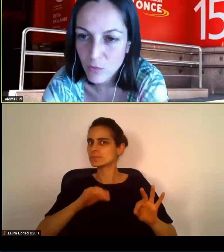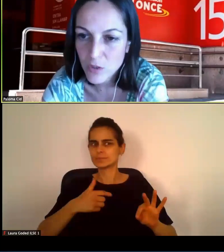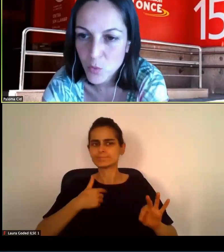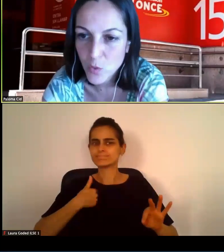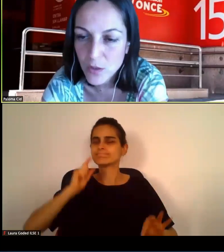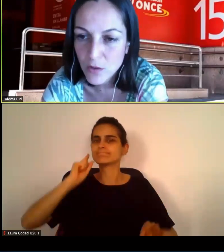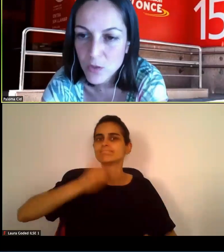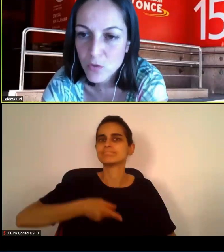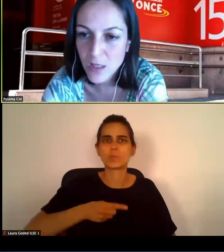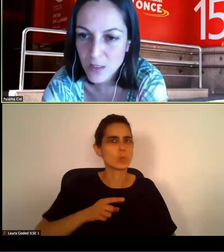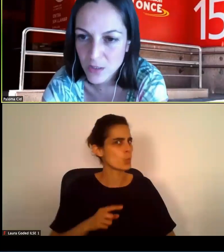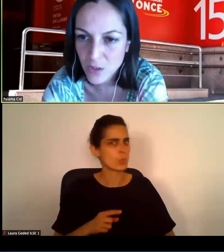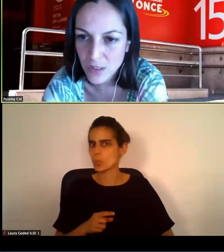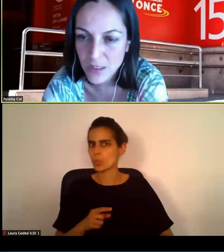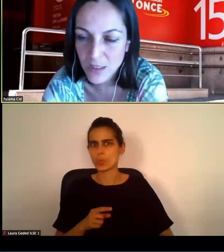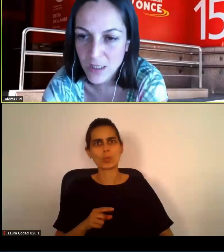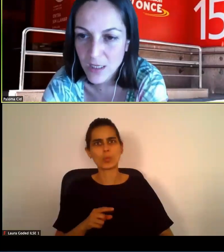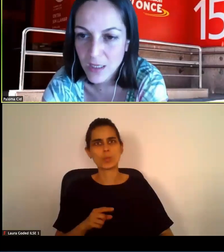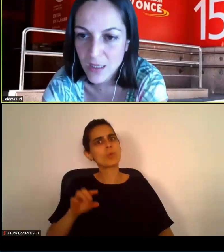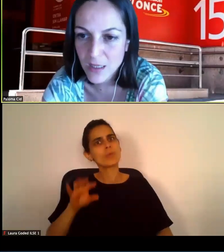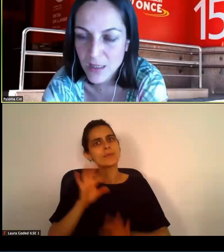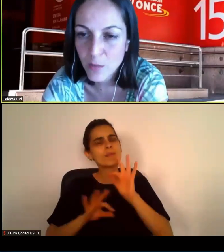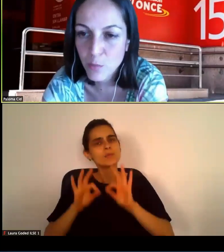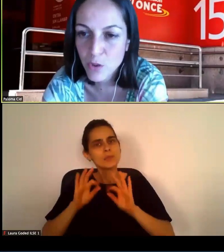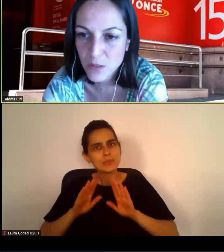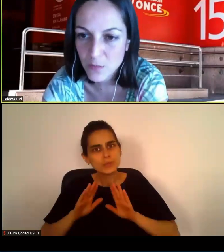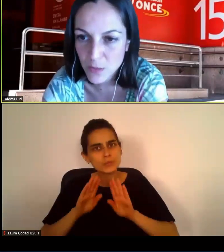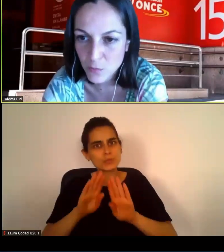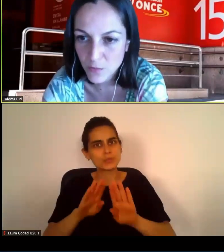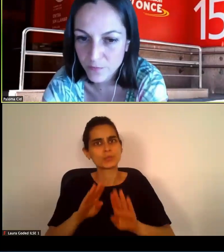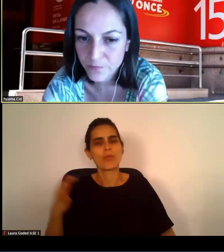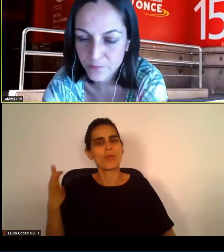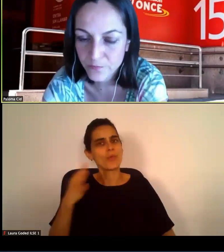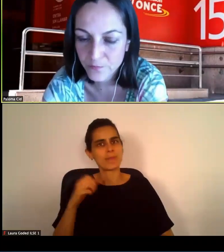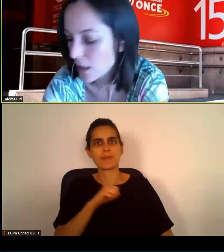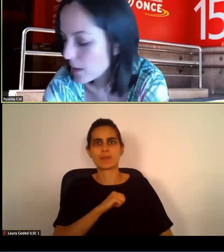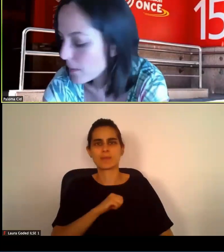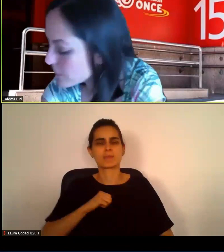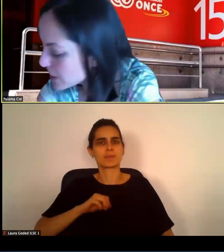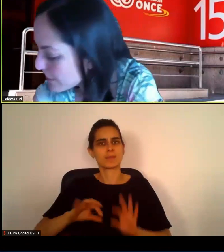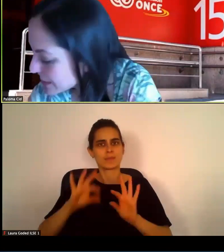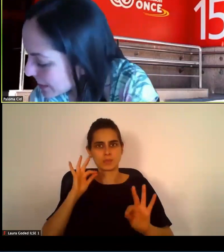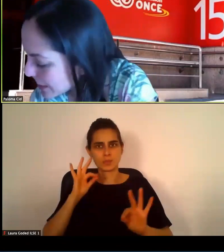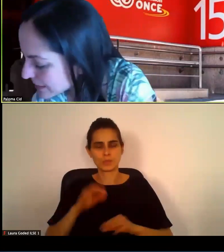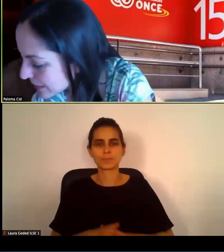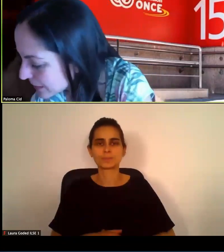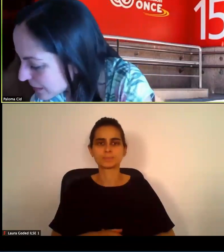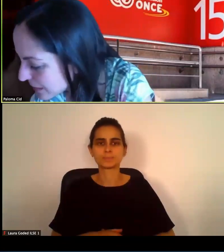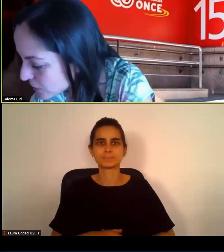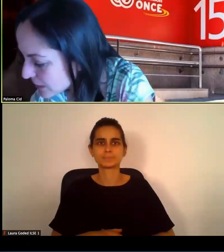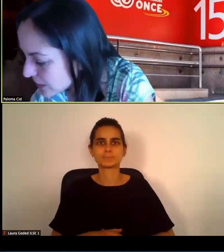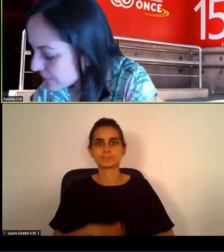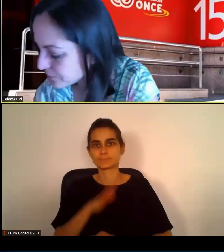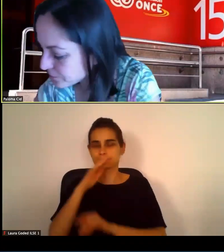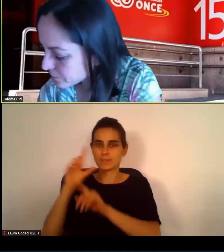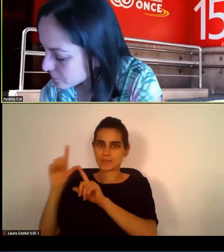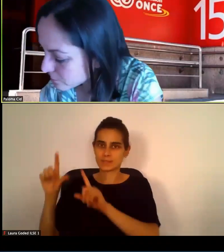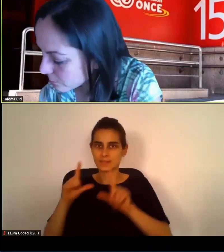Cada uno es dueño de sus decisiones y tiene que decidir por sí mismo. Vamos a pasar a la siguiente